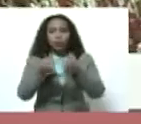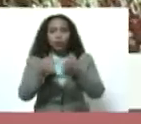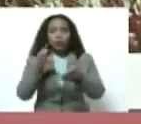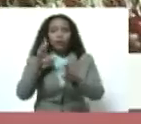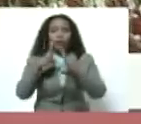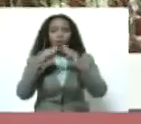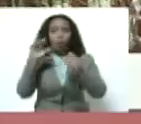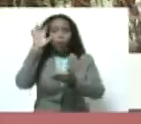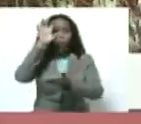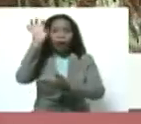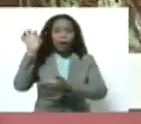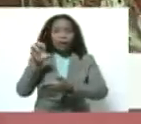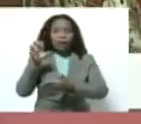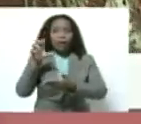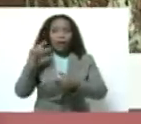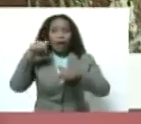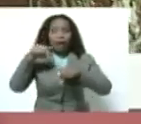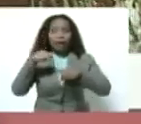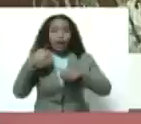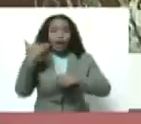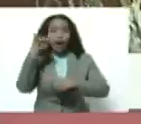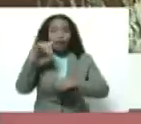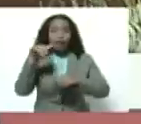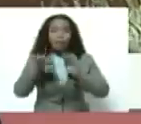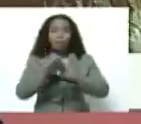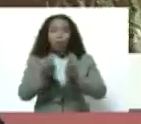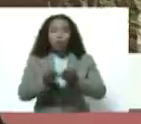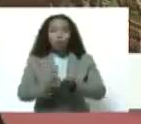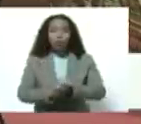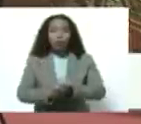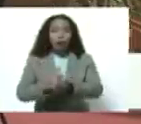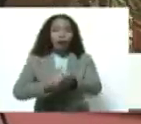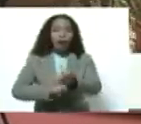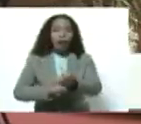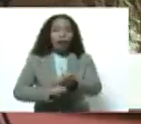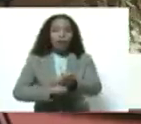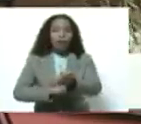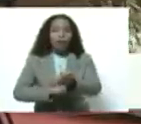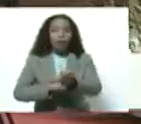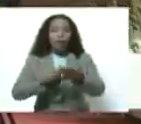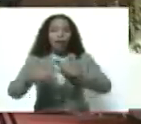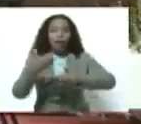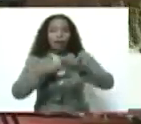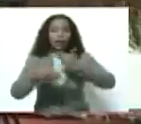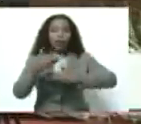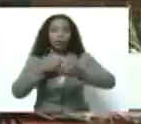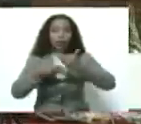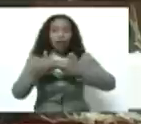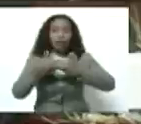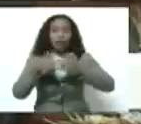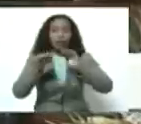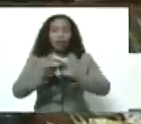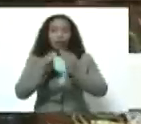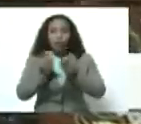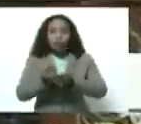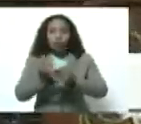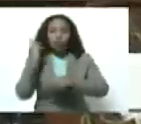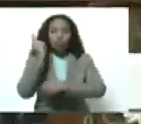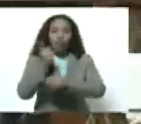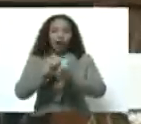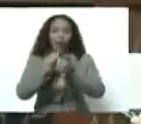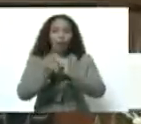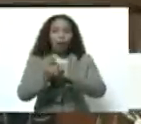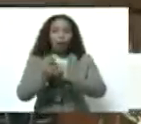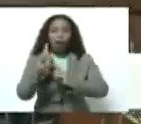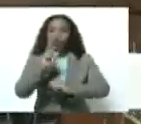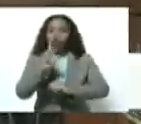que habitamos el continente. El carácter de las relaciones hemisféricas debe cambiar. Es obsoleta e